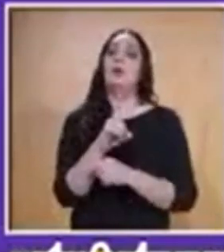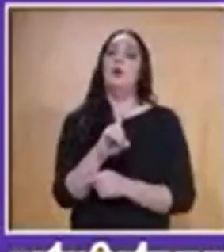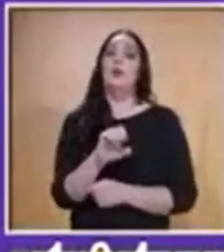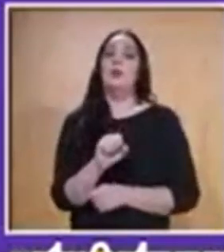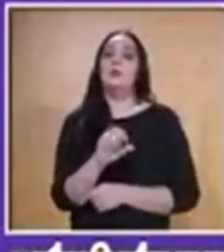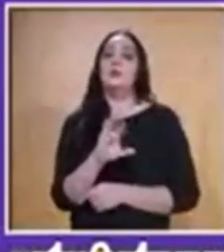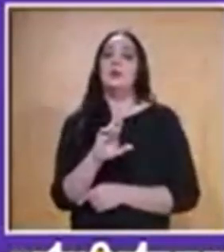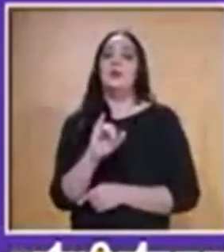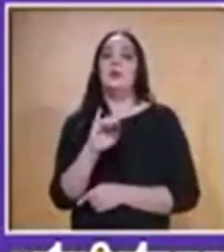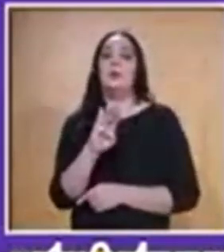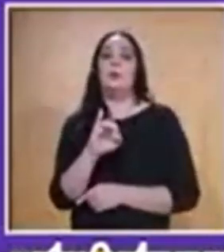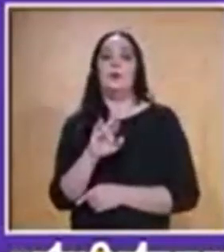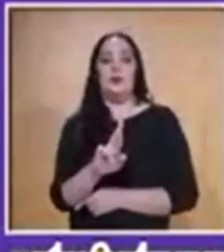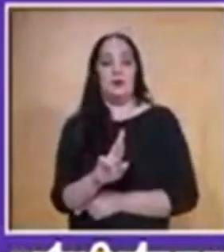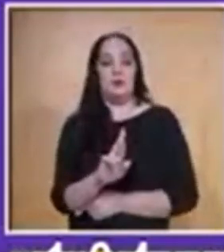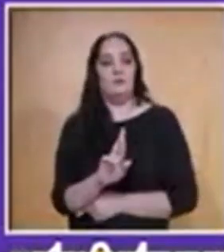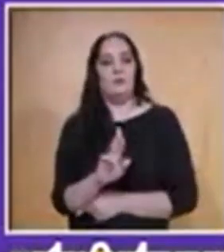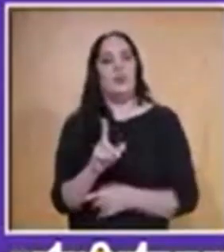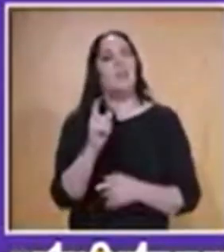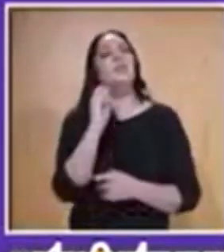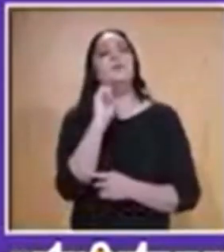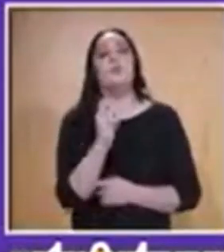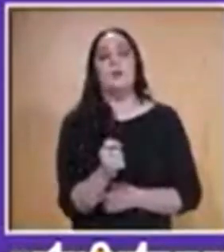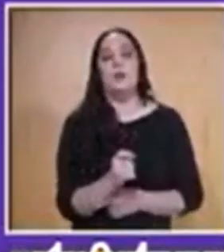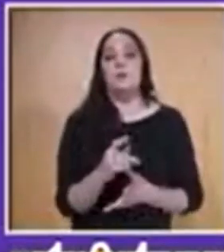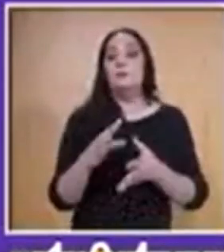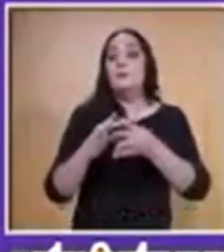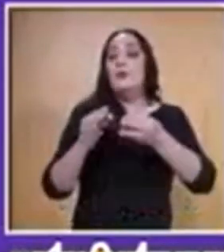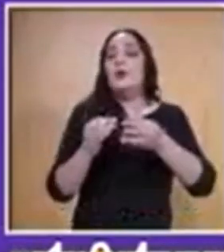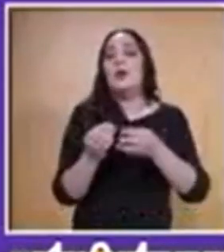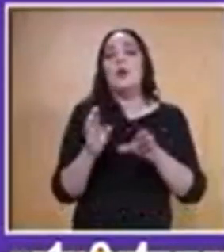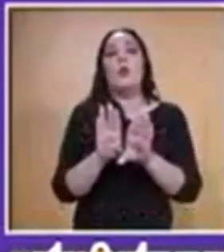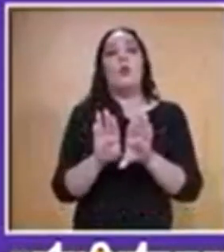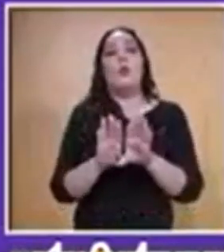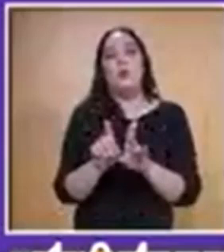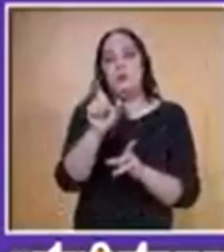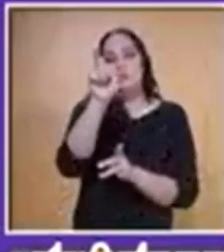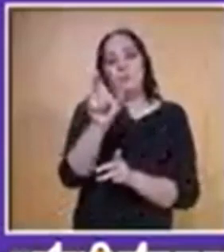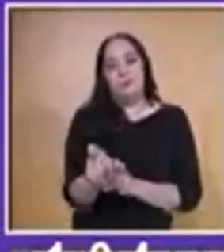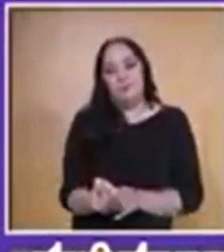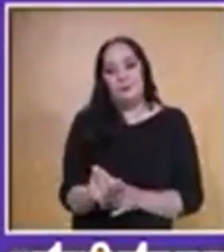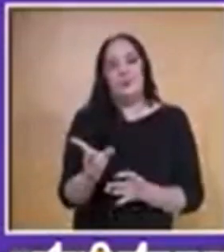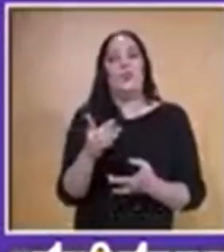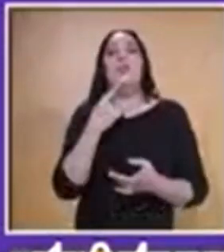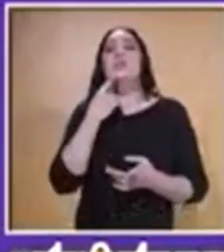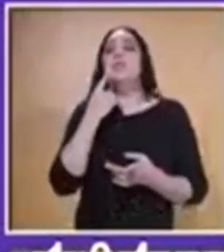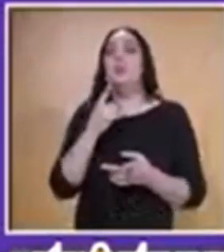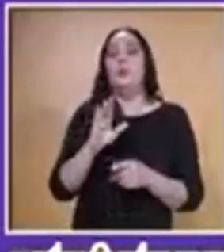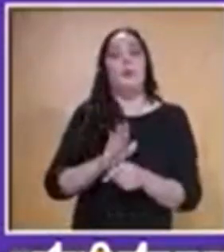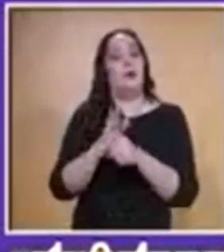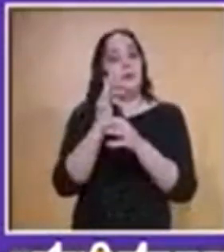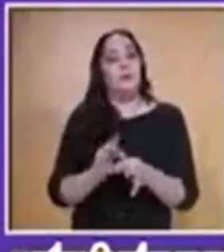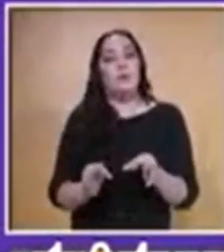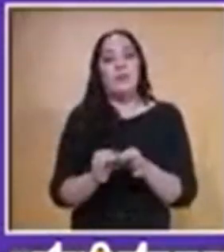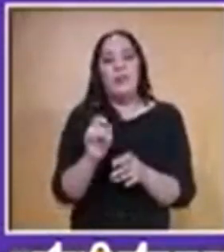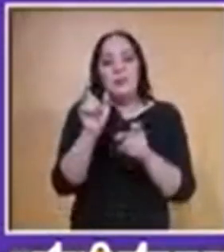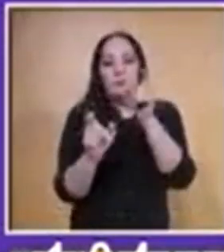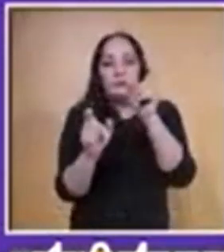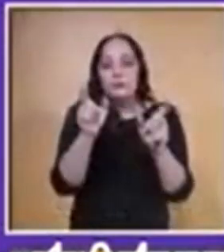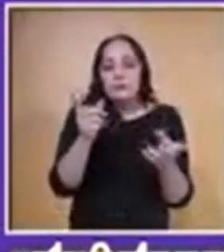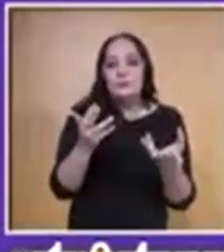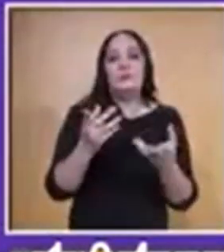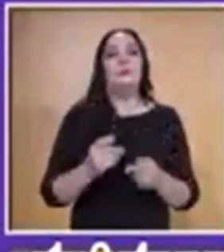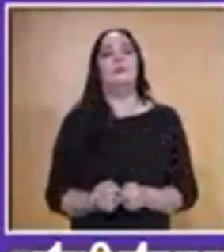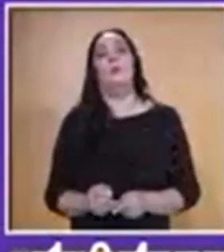una persona, animal, objeto o lugar, mencionando sus características particulares. En las descripciones nosotros podemos